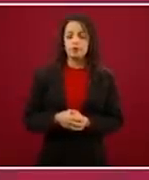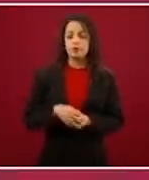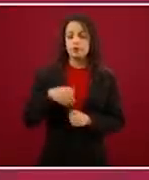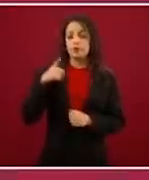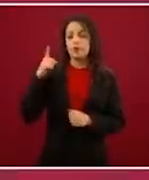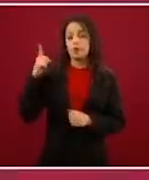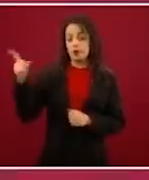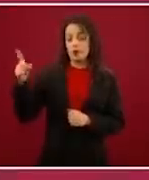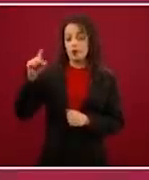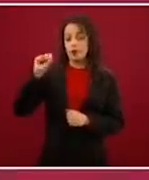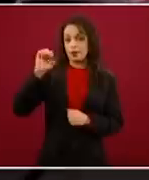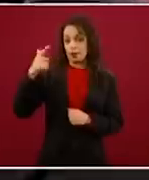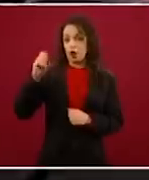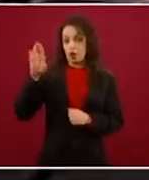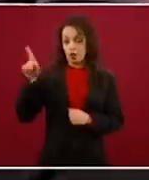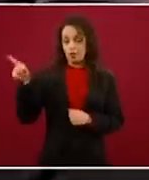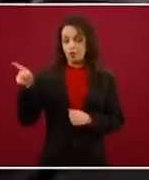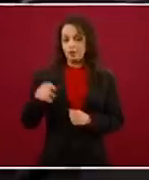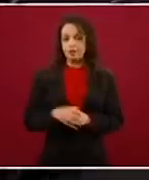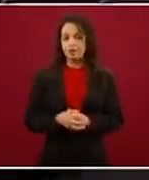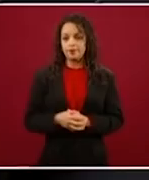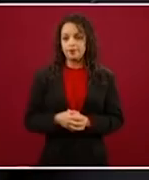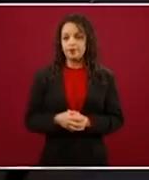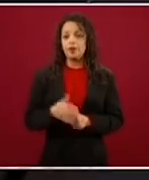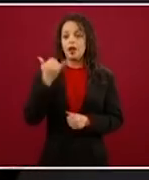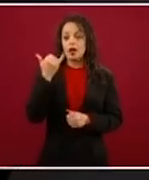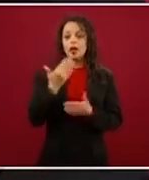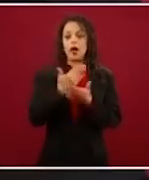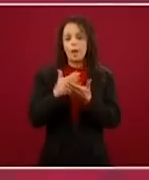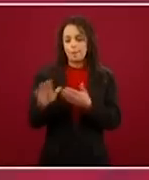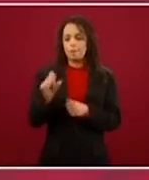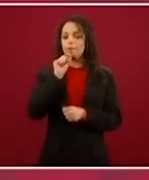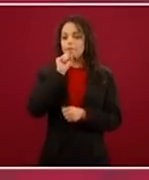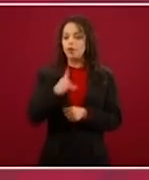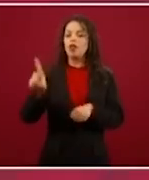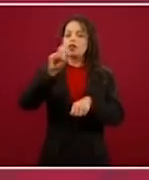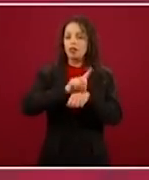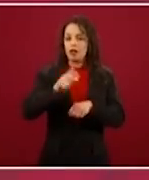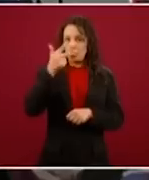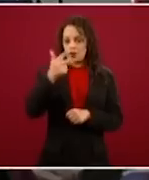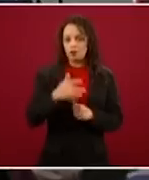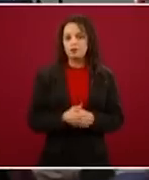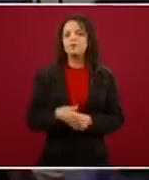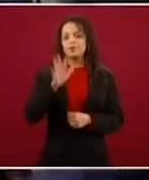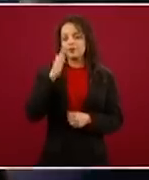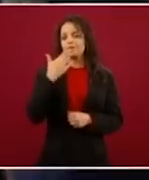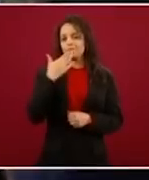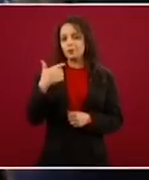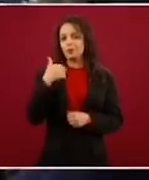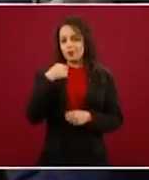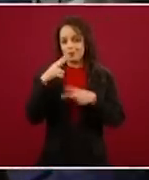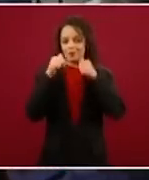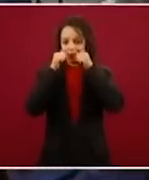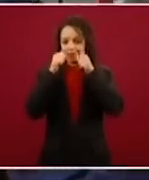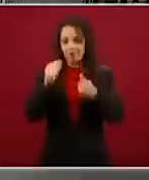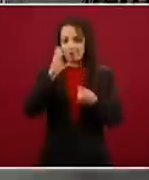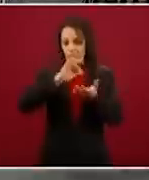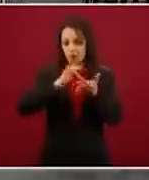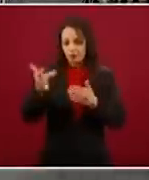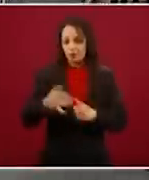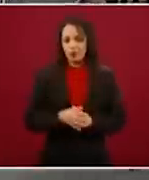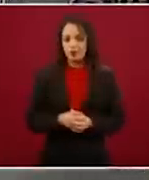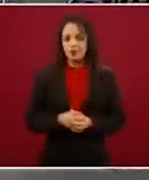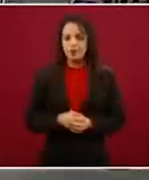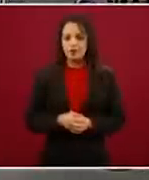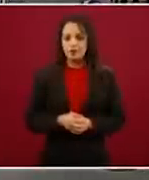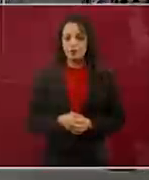Gobernación, además de lo del día 8. Hermosillo. Estaré pendiente. Muchas gracias, presidente. Sí.